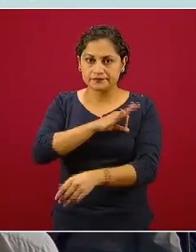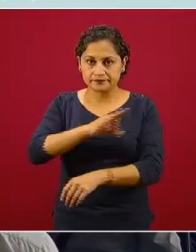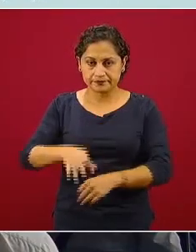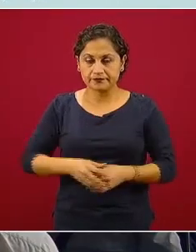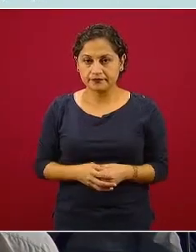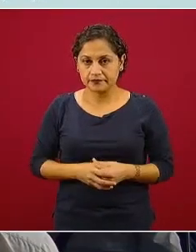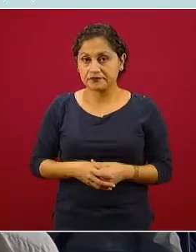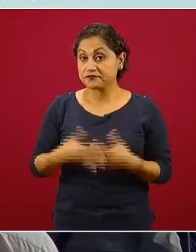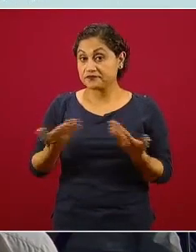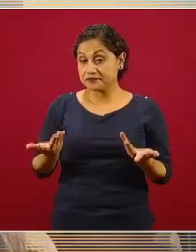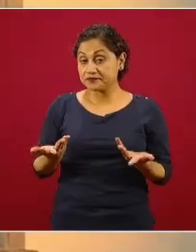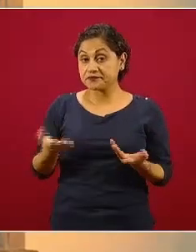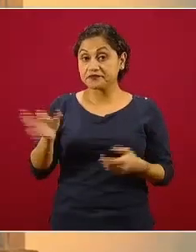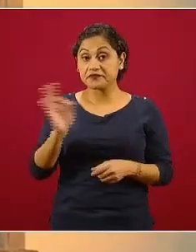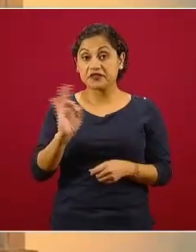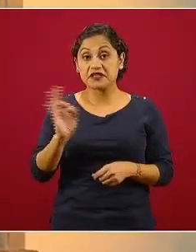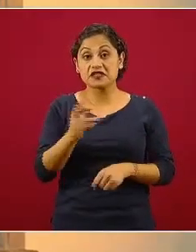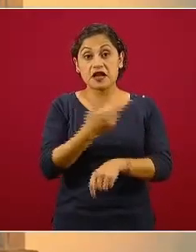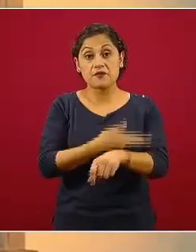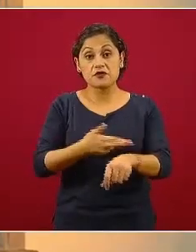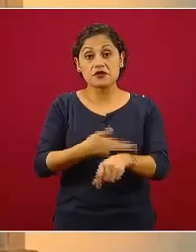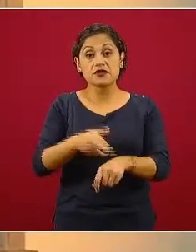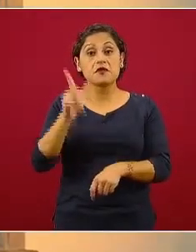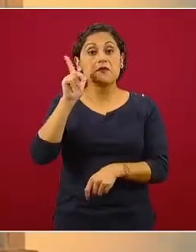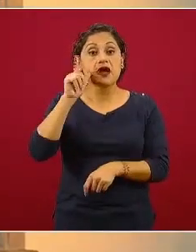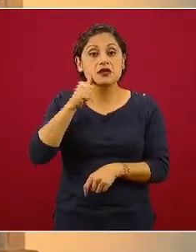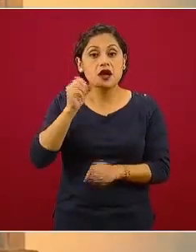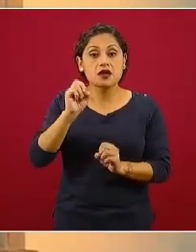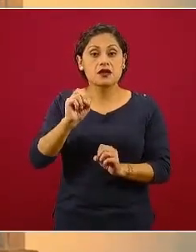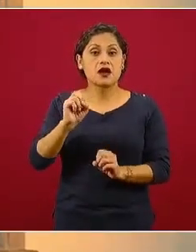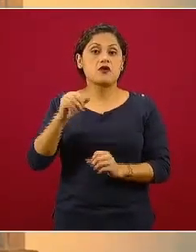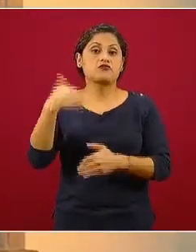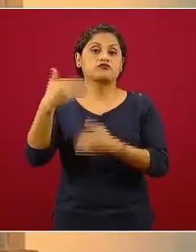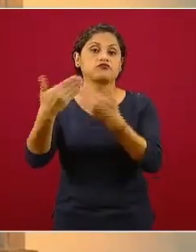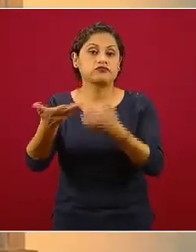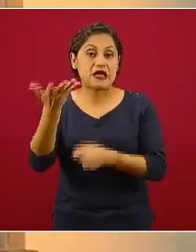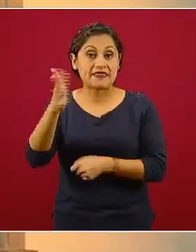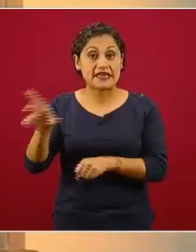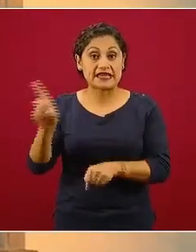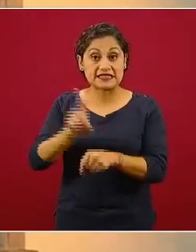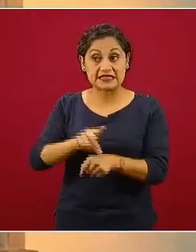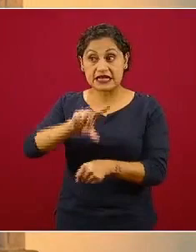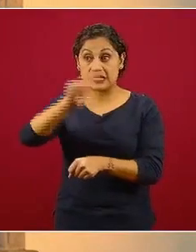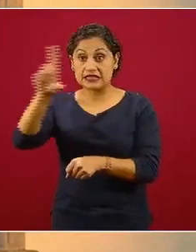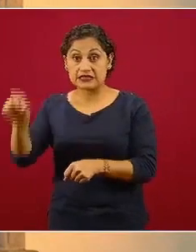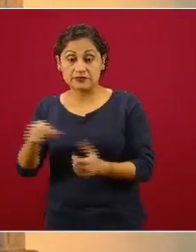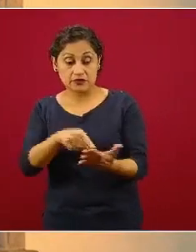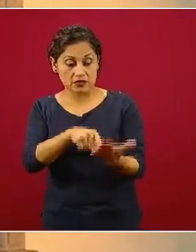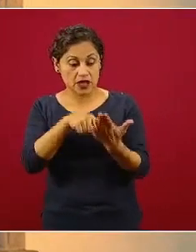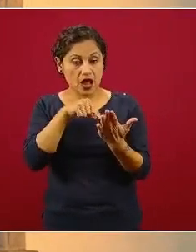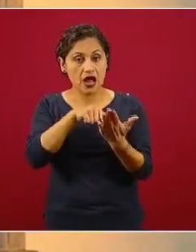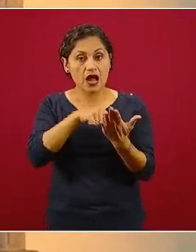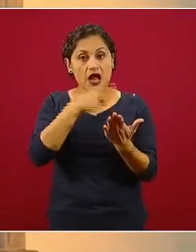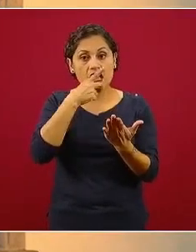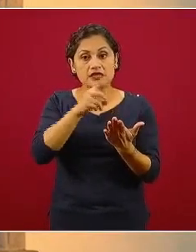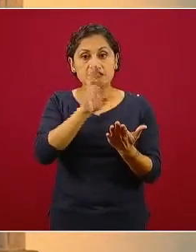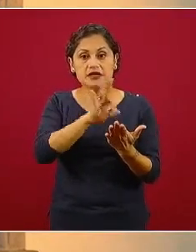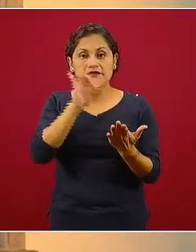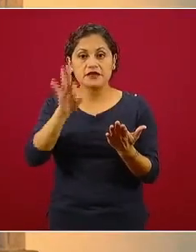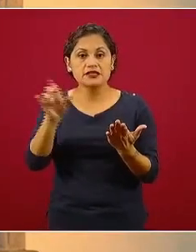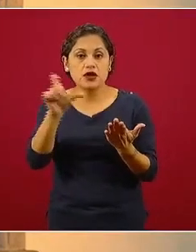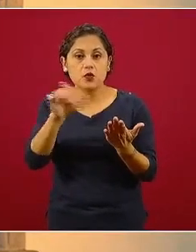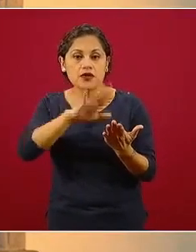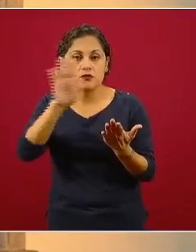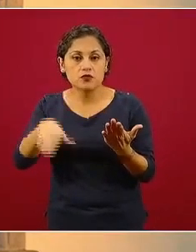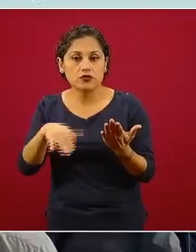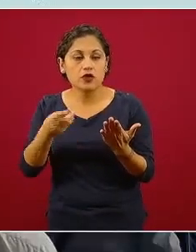proceso me la notificaron mañana, pasado mañana, 10 días después. En el momento que ocurra, la incorporamos.